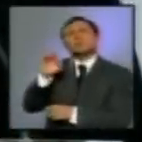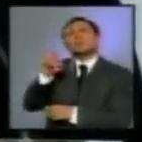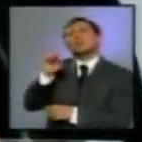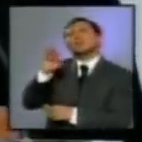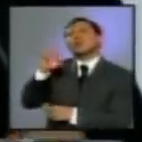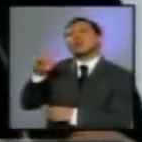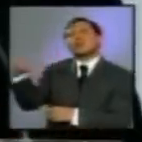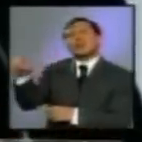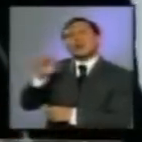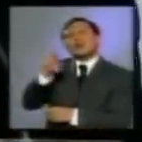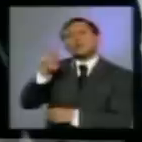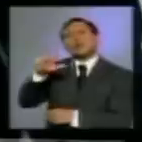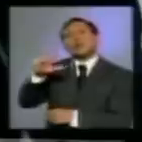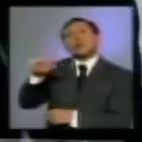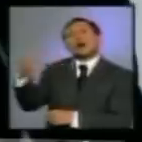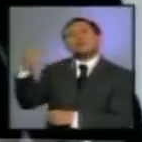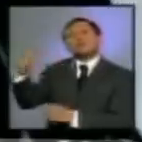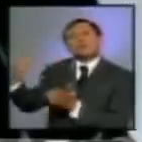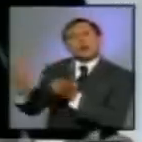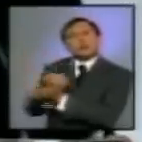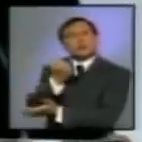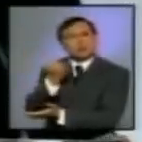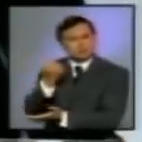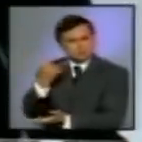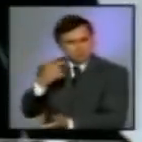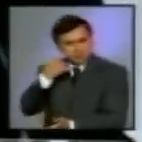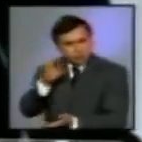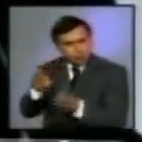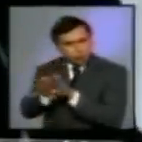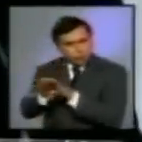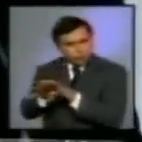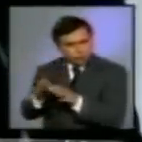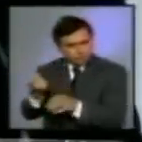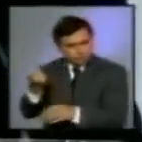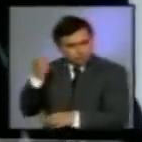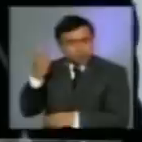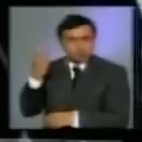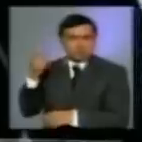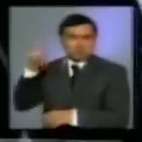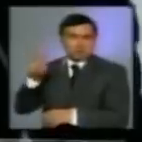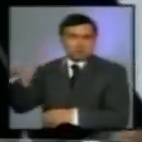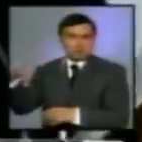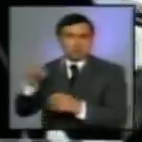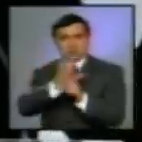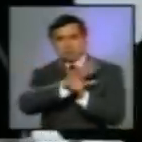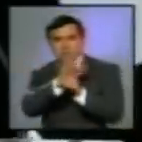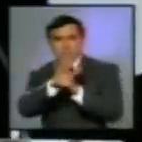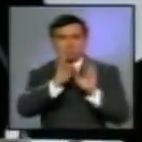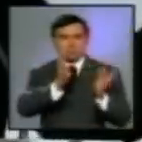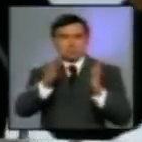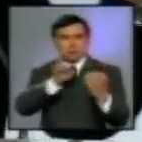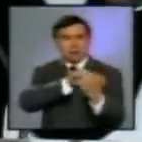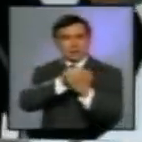el apoyo de usted? Con la efectiva, engañando a la pobre gente. ¿Qué decía Erubiel? Aquí